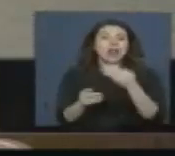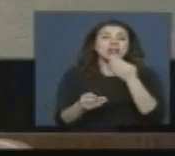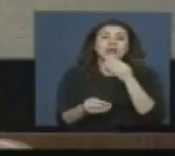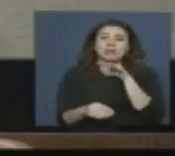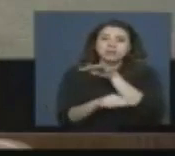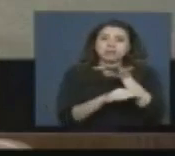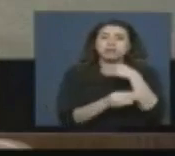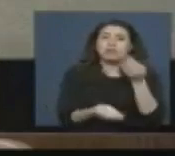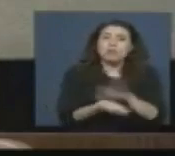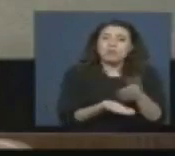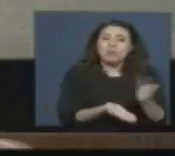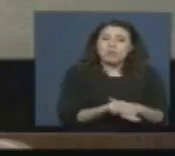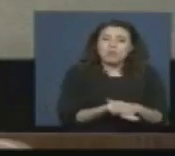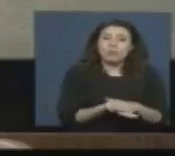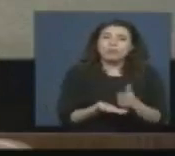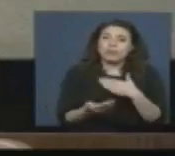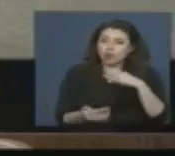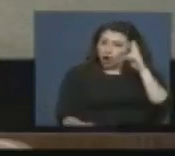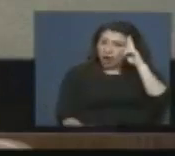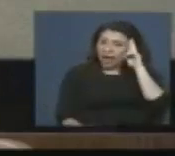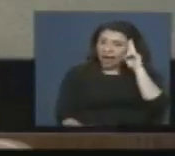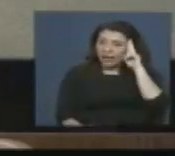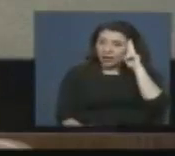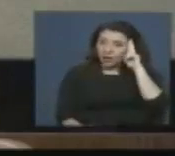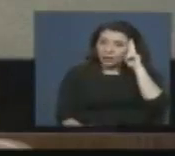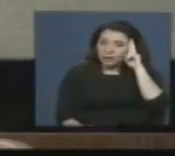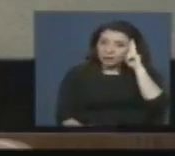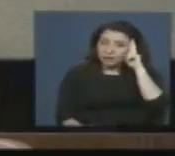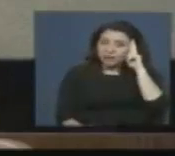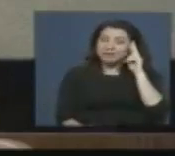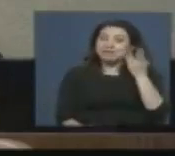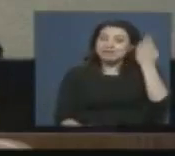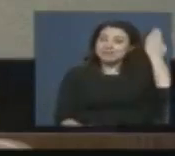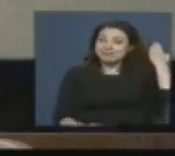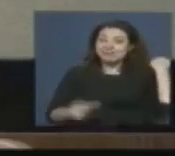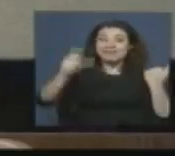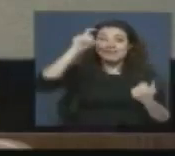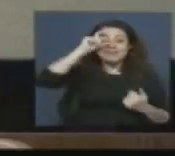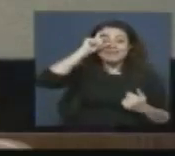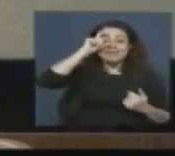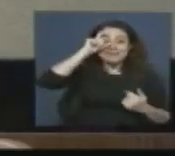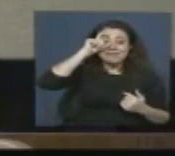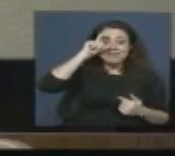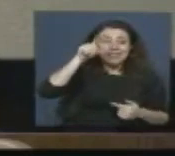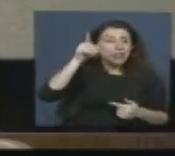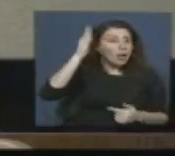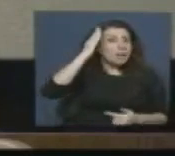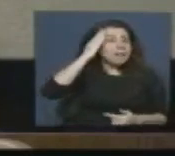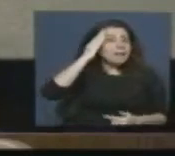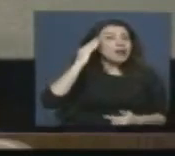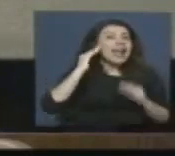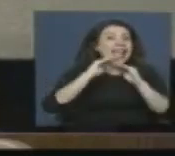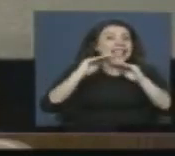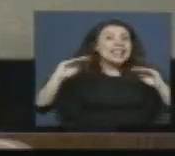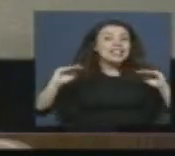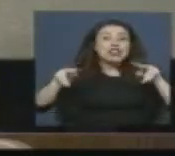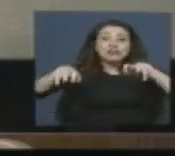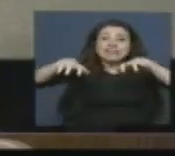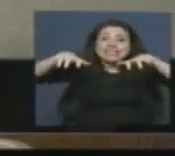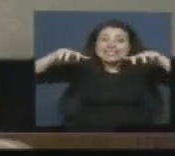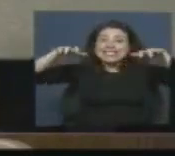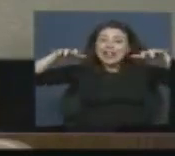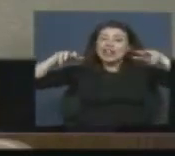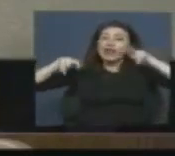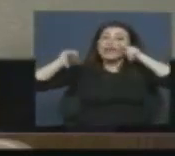crímenes. Yo les quiero recordar que Allende, para que ustedes tengan memoria, y los niños que están arriba, las